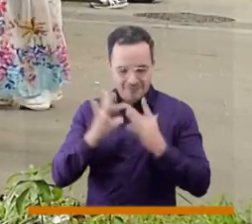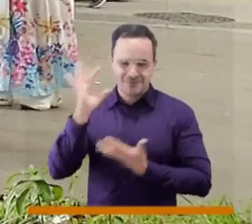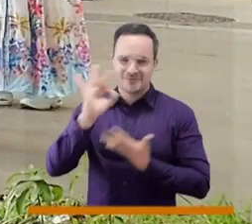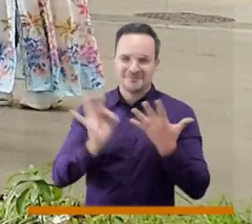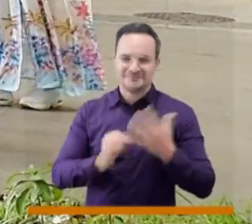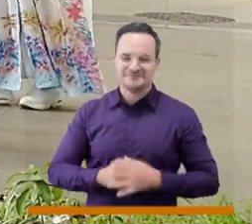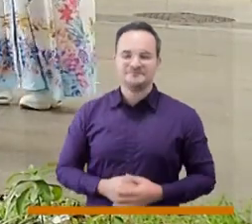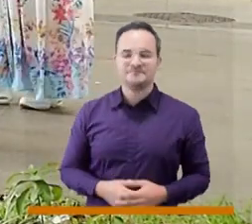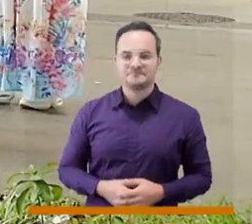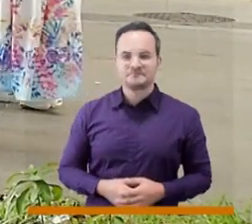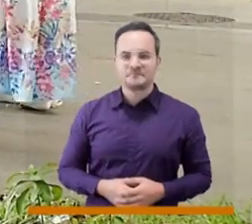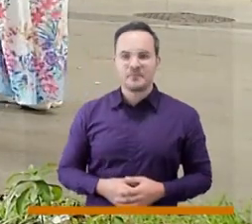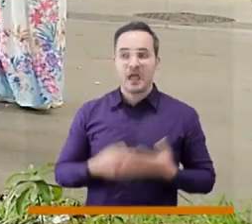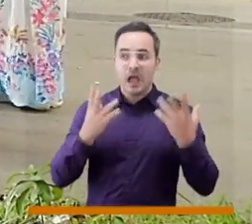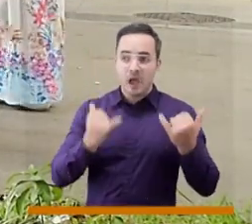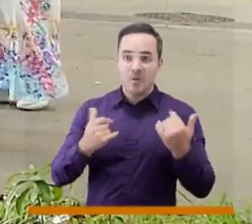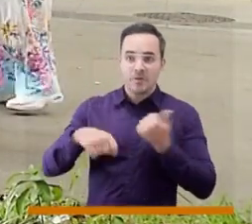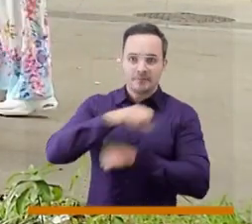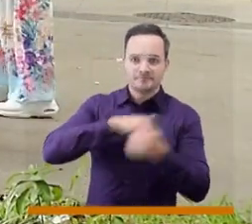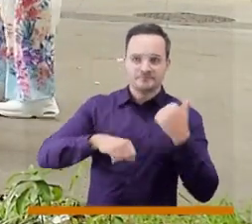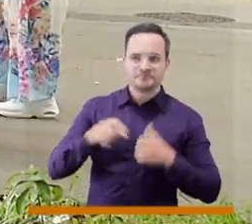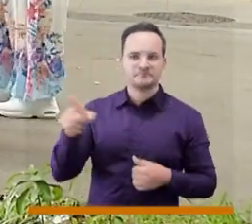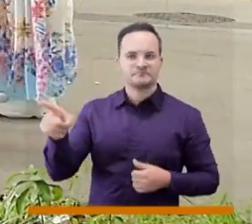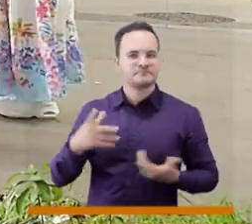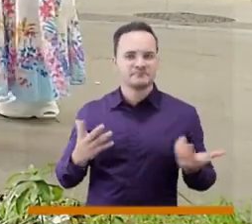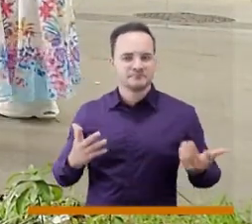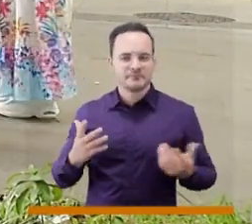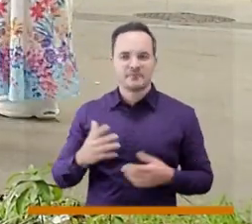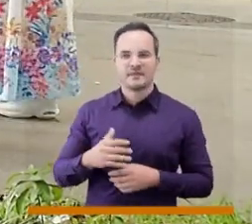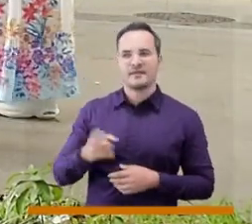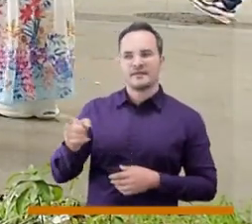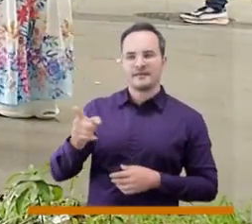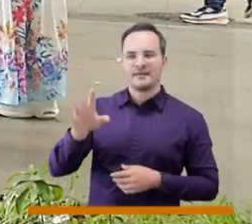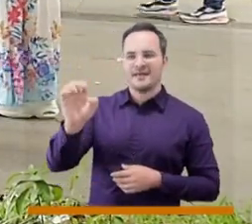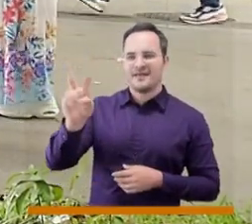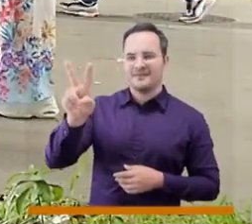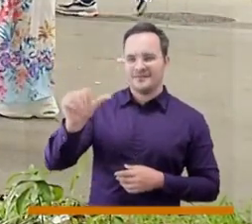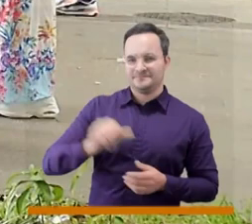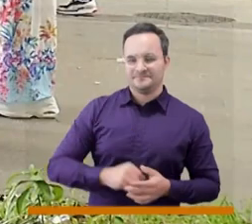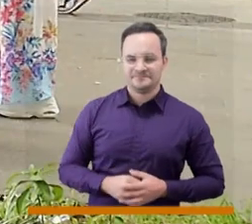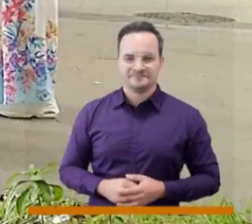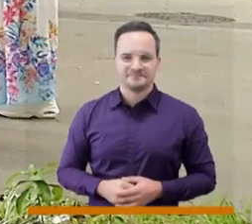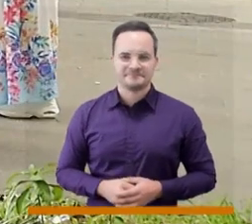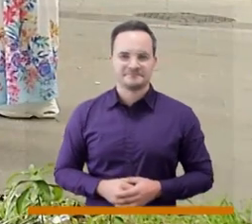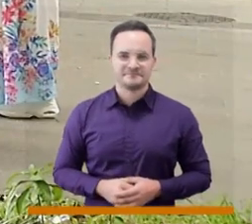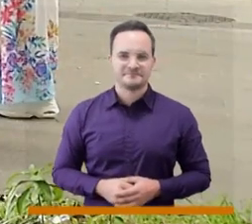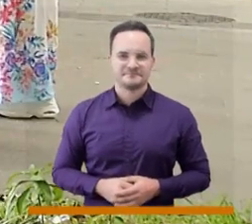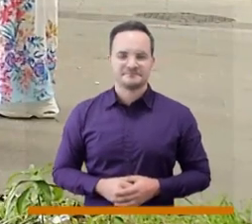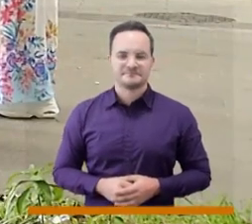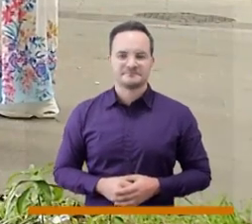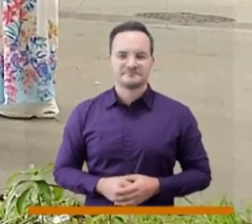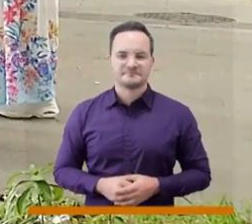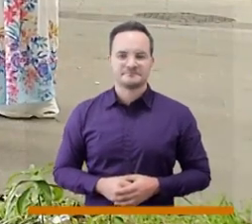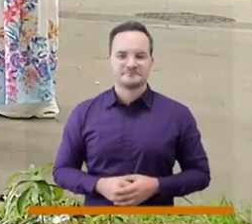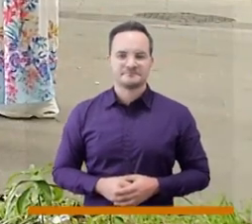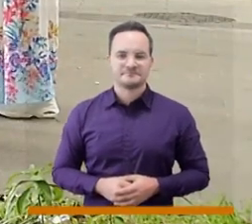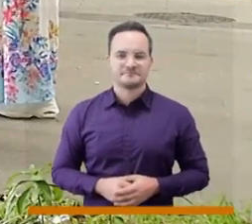aporte. Y también ella nos hace otra posición, que es la de Eva.